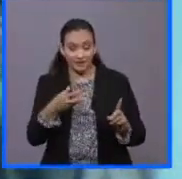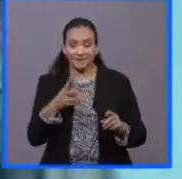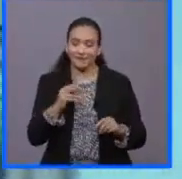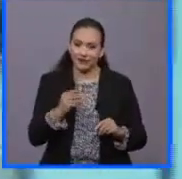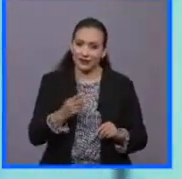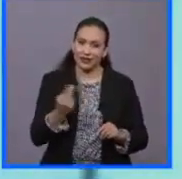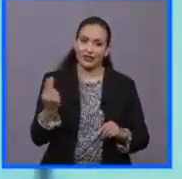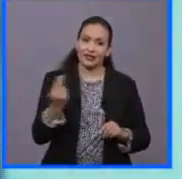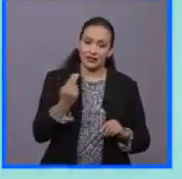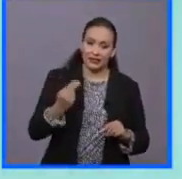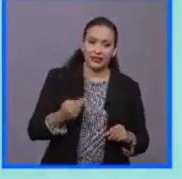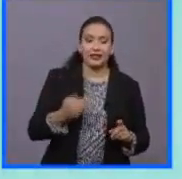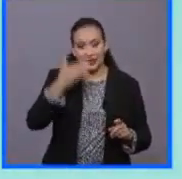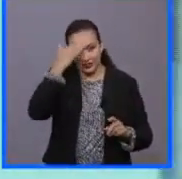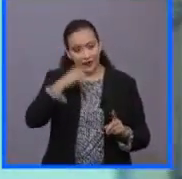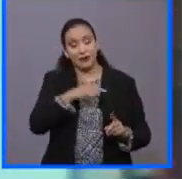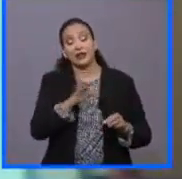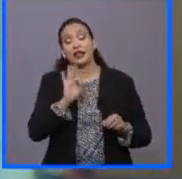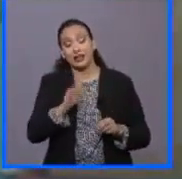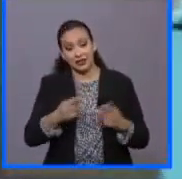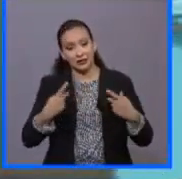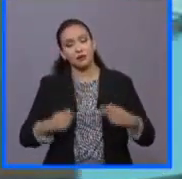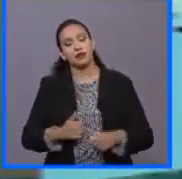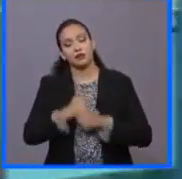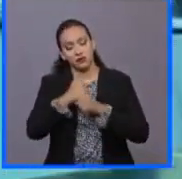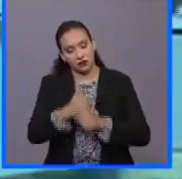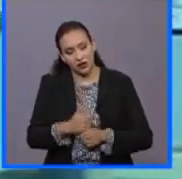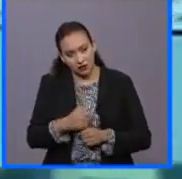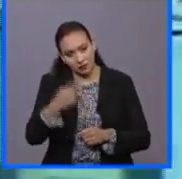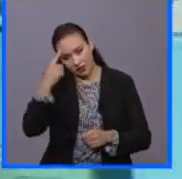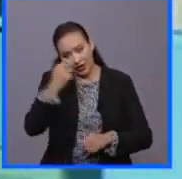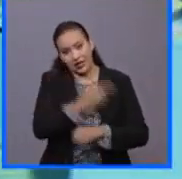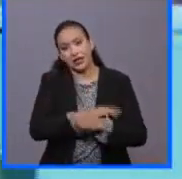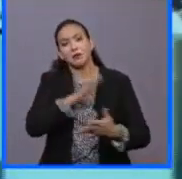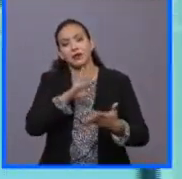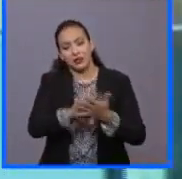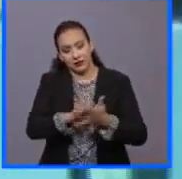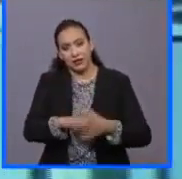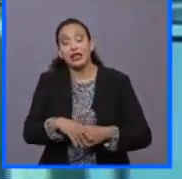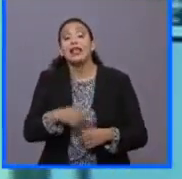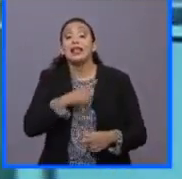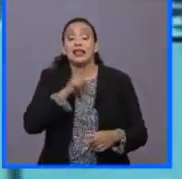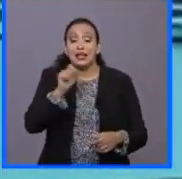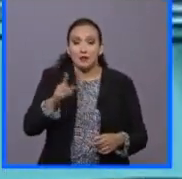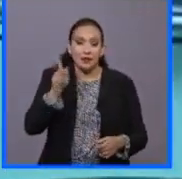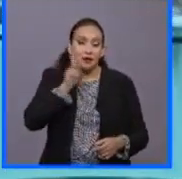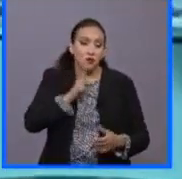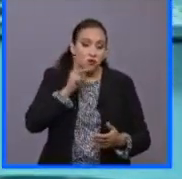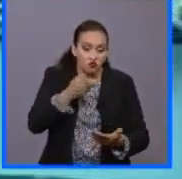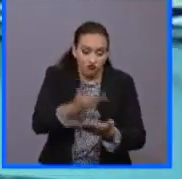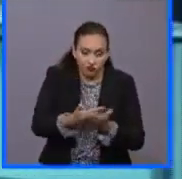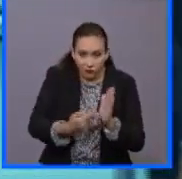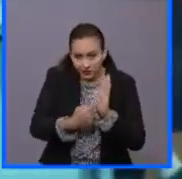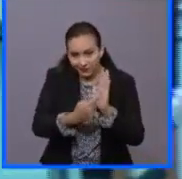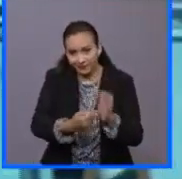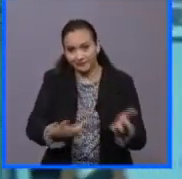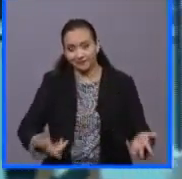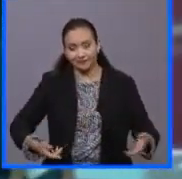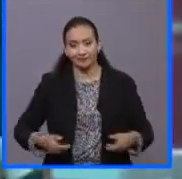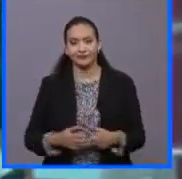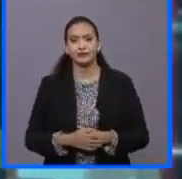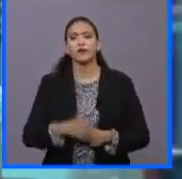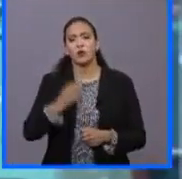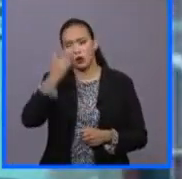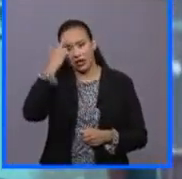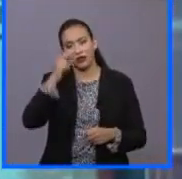tener el carácter de víctima u ofendido en el proceso penal y además probar el daño antes referido. Por estas